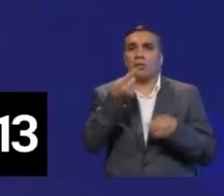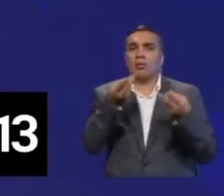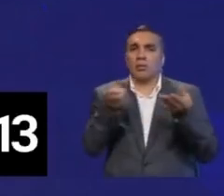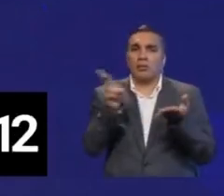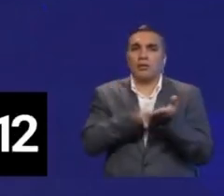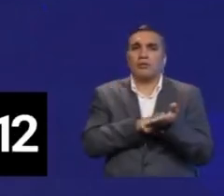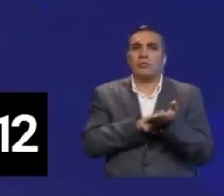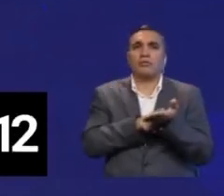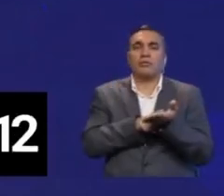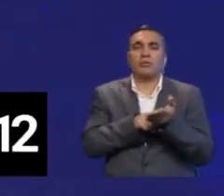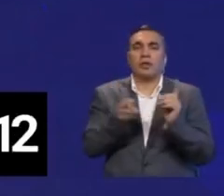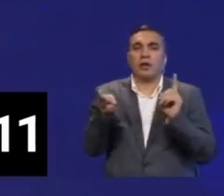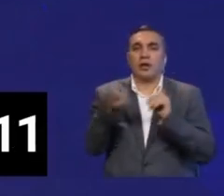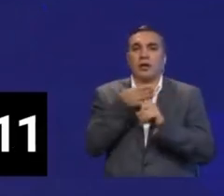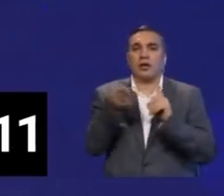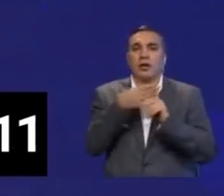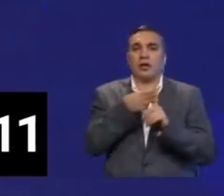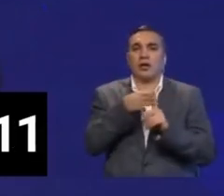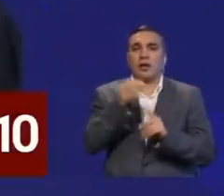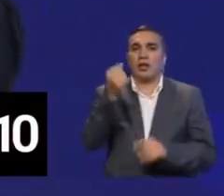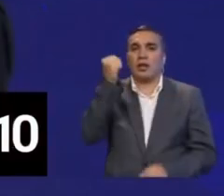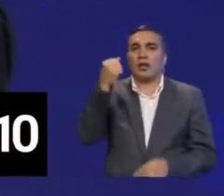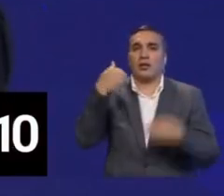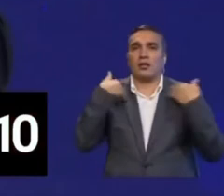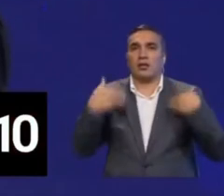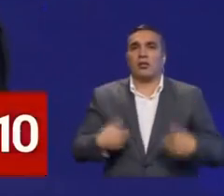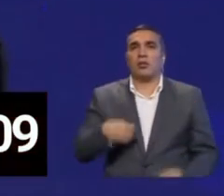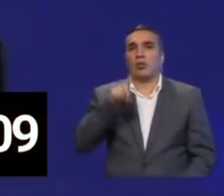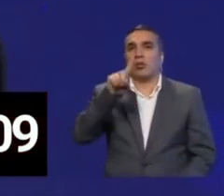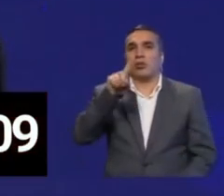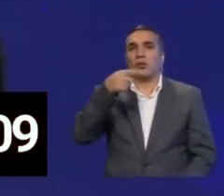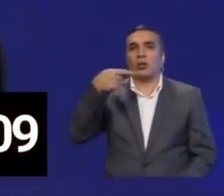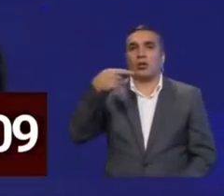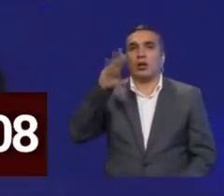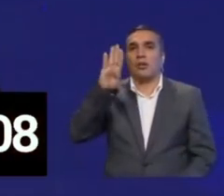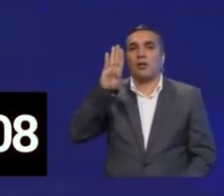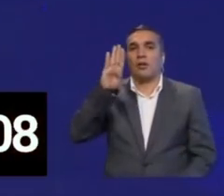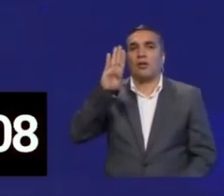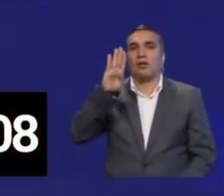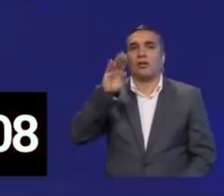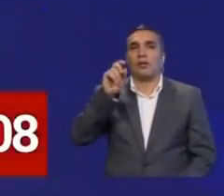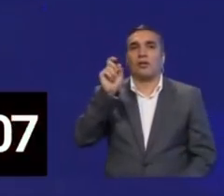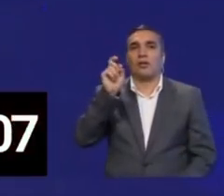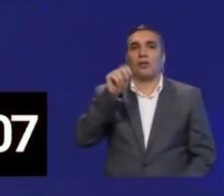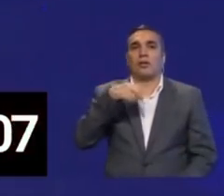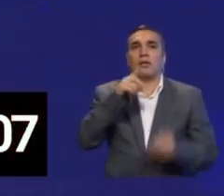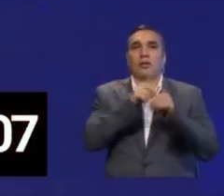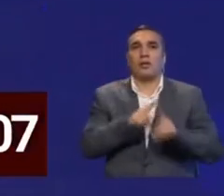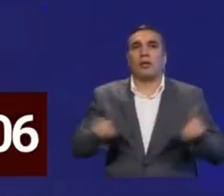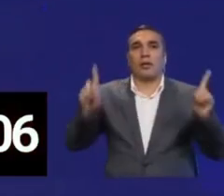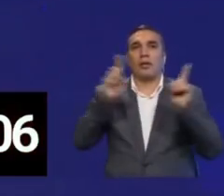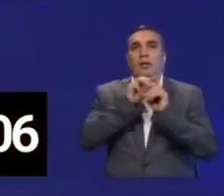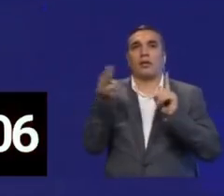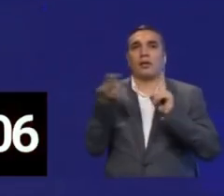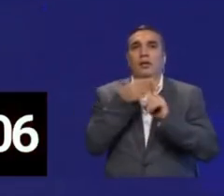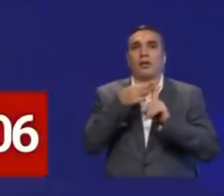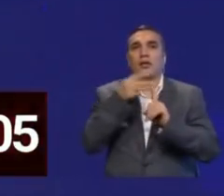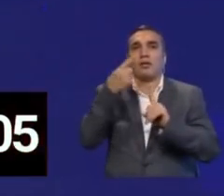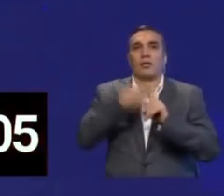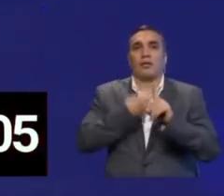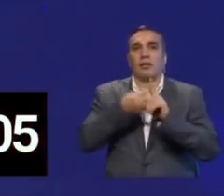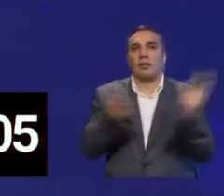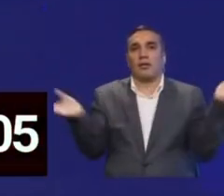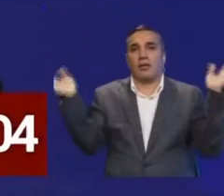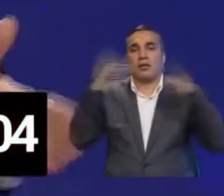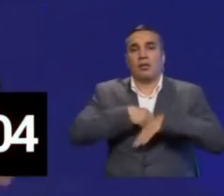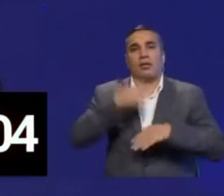vez, el internet como derecho humano, 1 gigabyte de datos de internet mensual